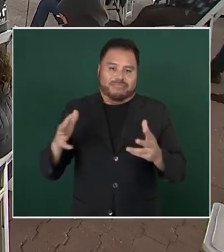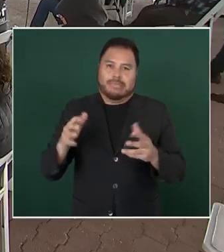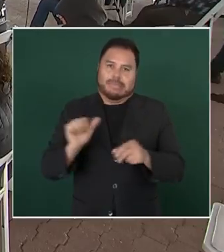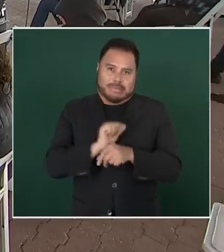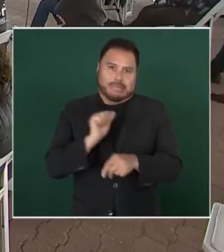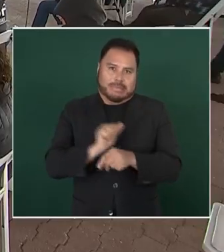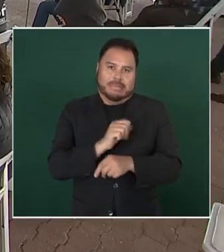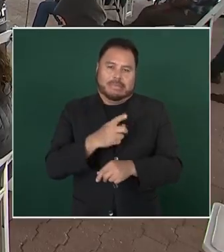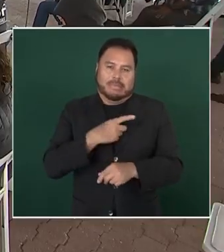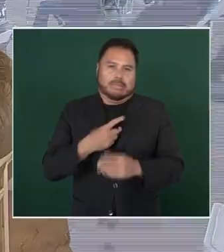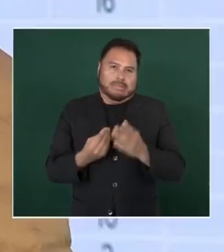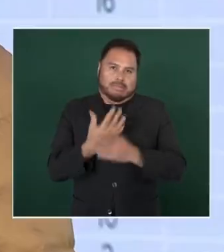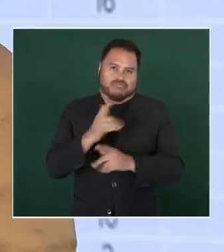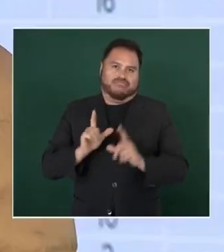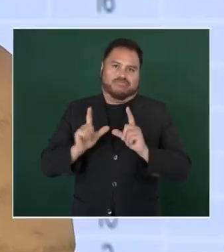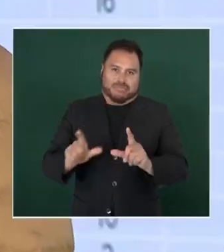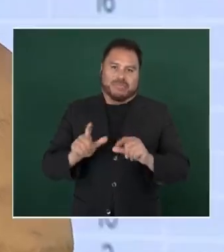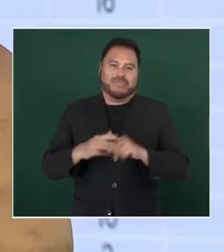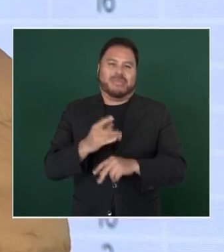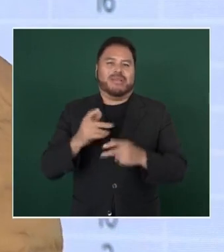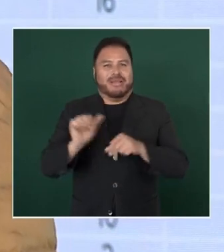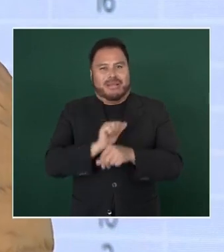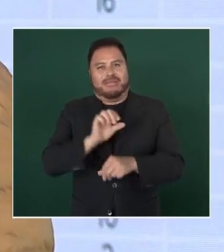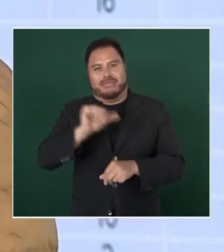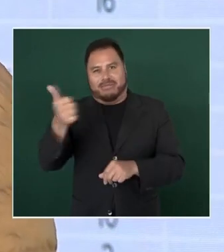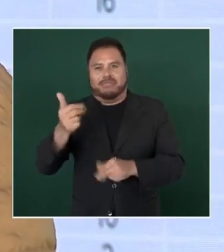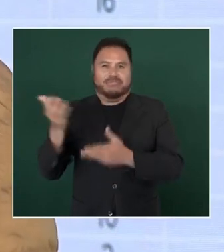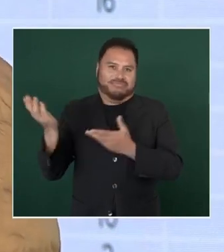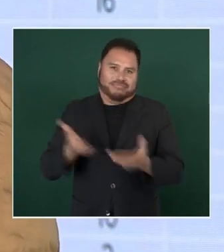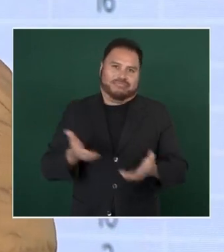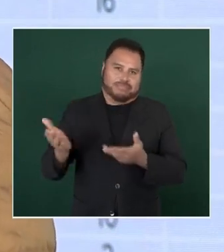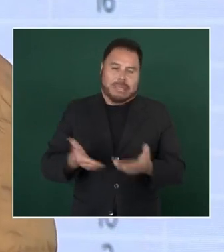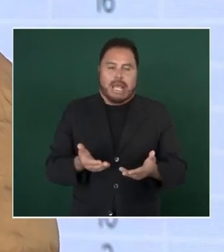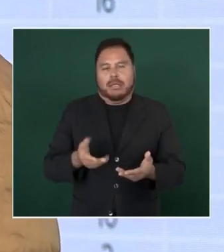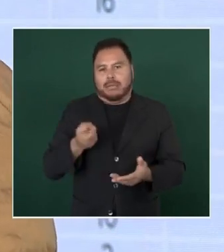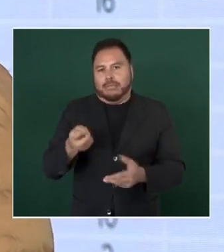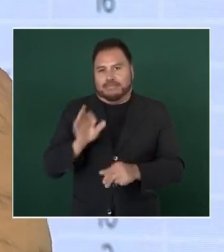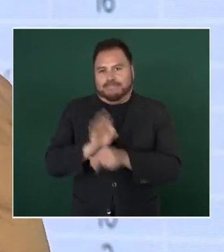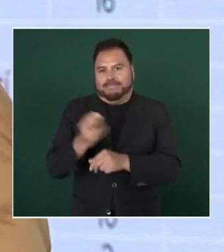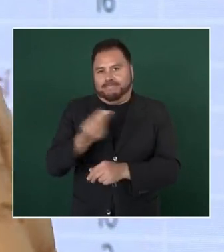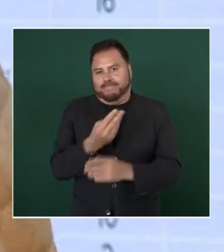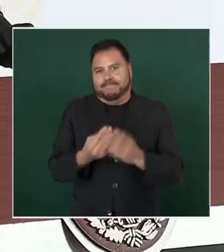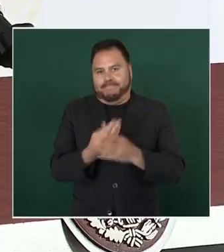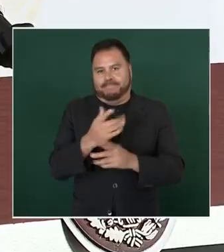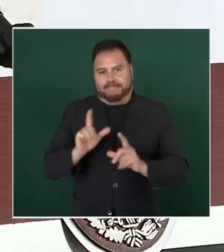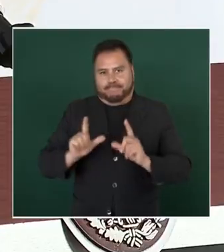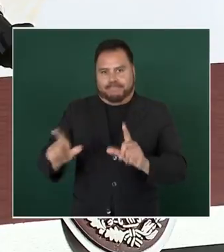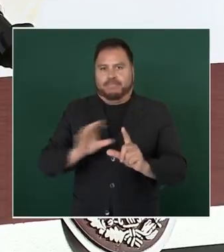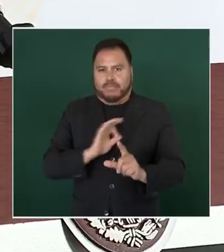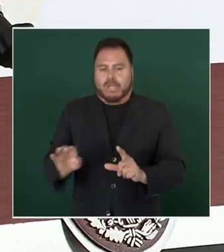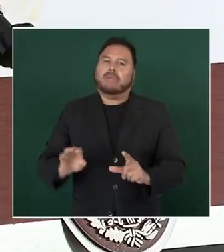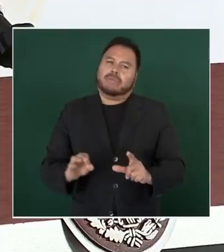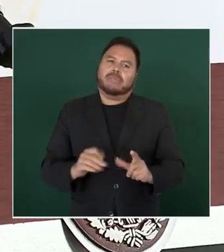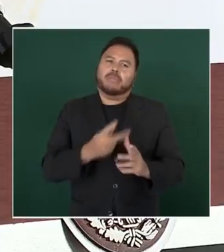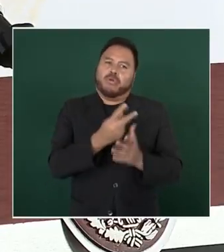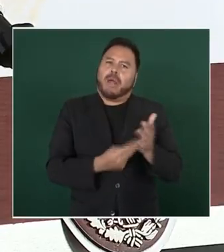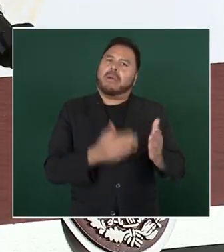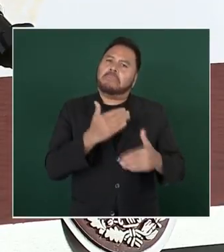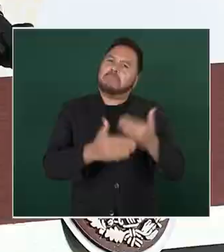regularizaciones y por lo tanto de ingresos que tienen estas entidades. Entonces, va bien el programa, presidente,